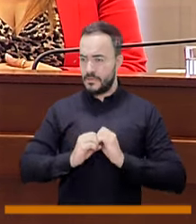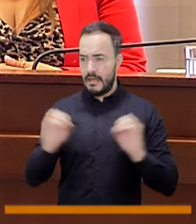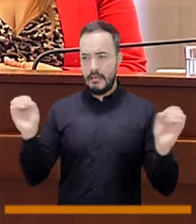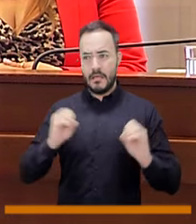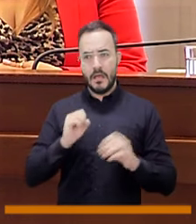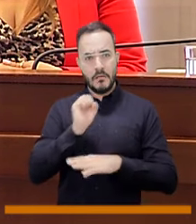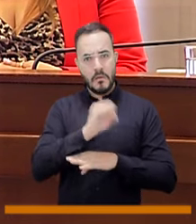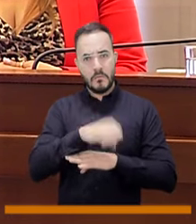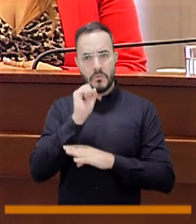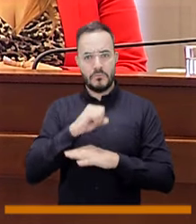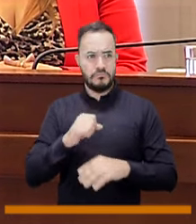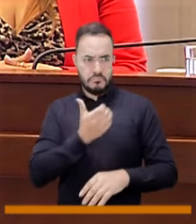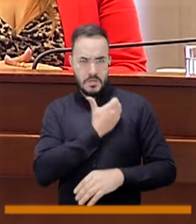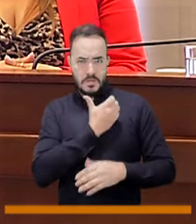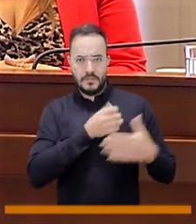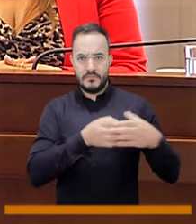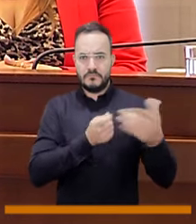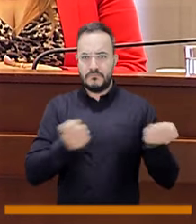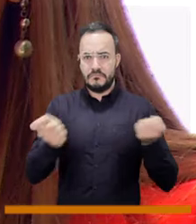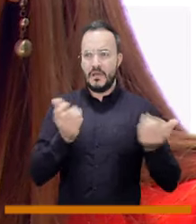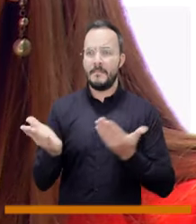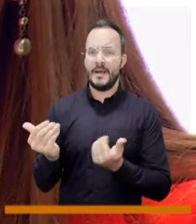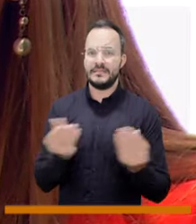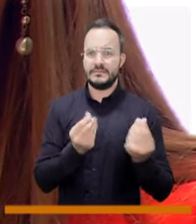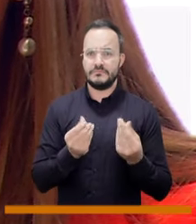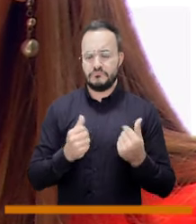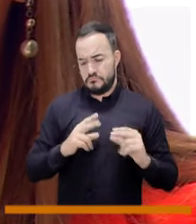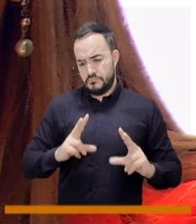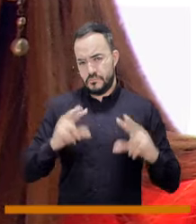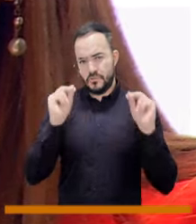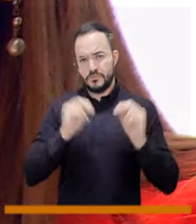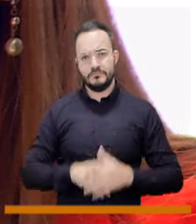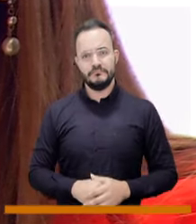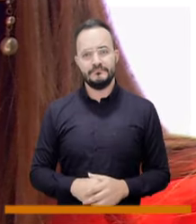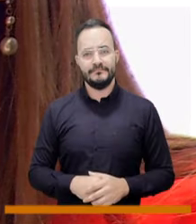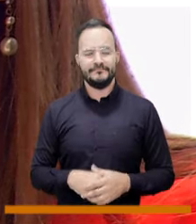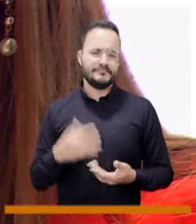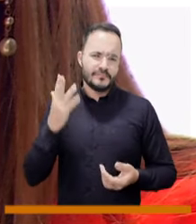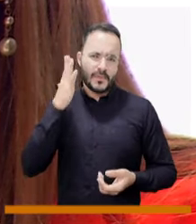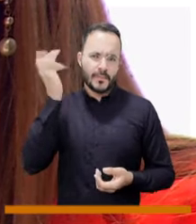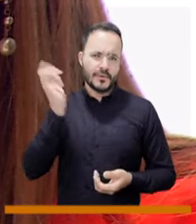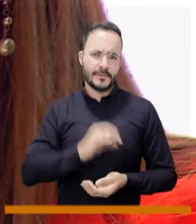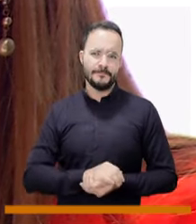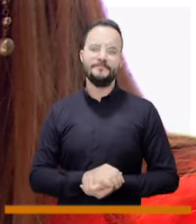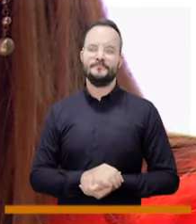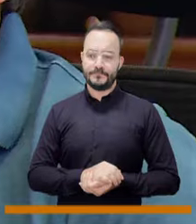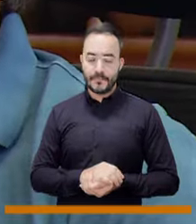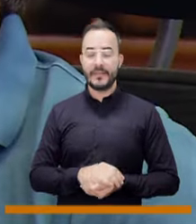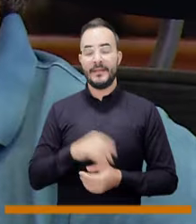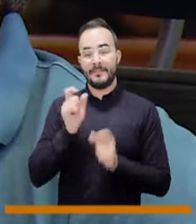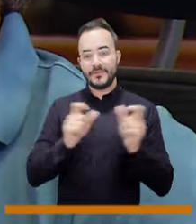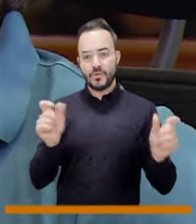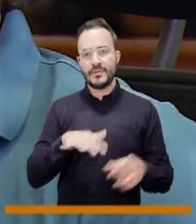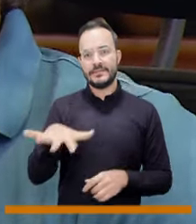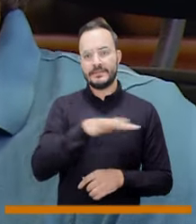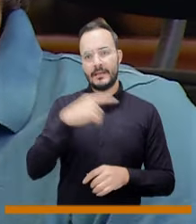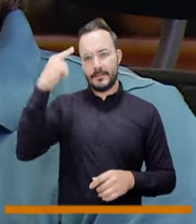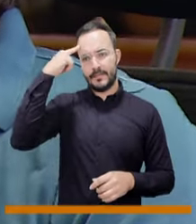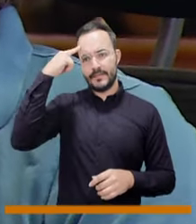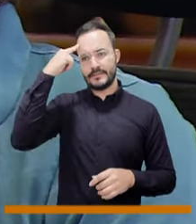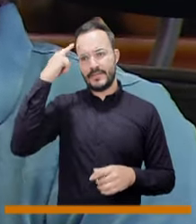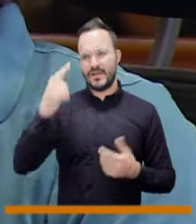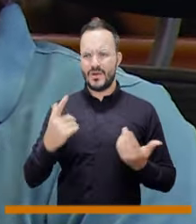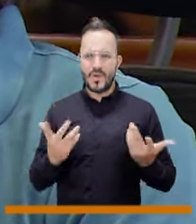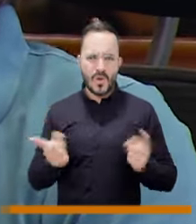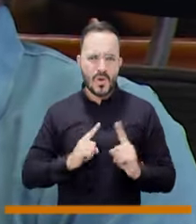absolutamente nada a esta administración donde estén pidiendo más recursos Pues por qué porque aunque mucha